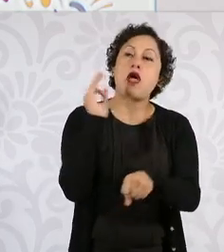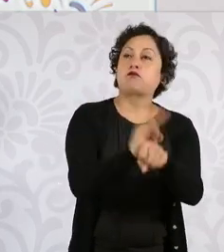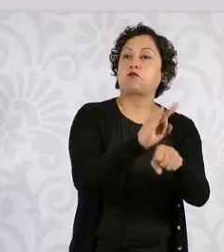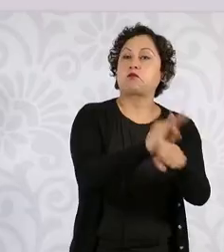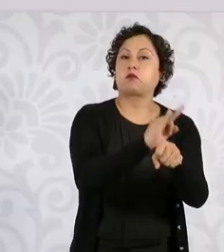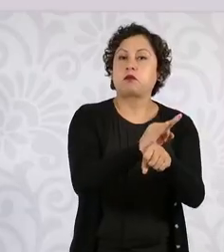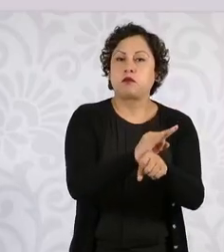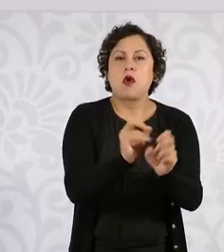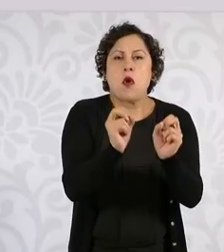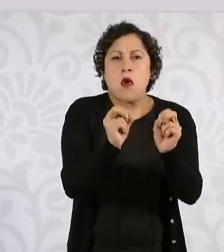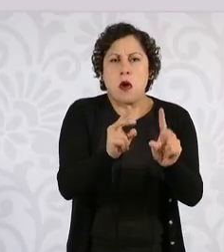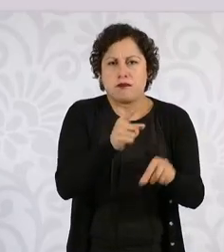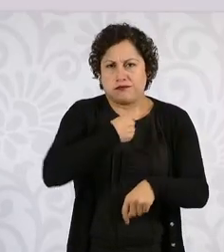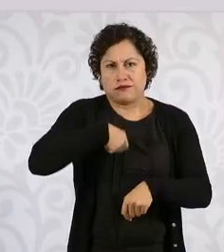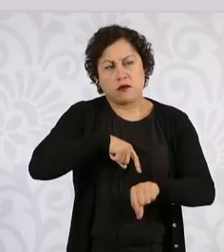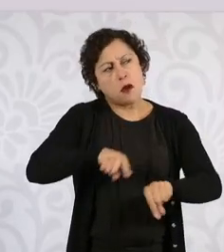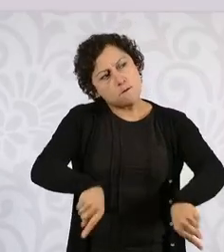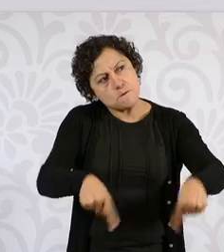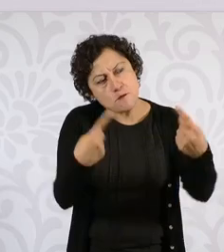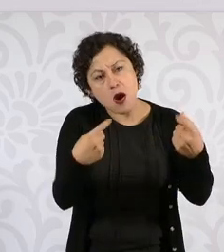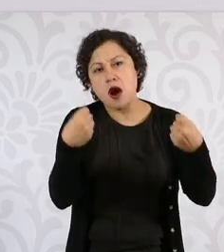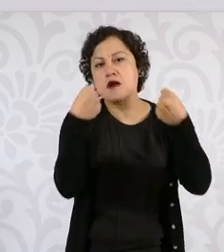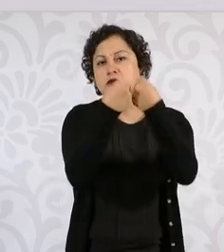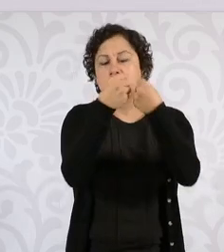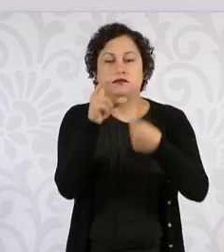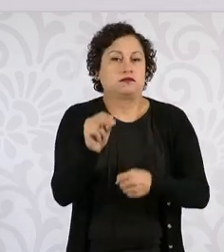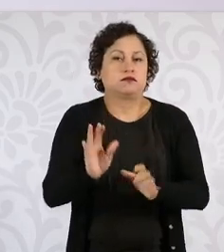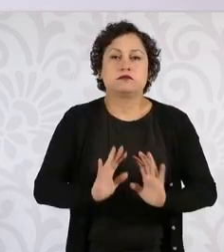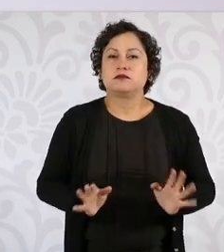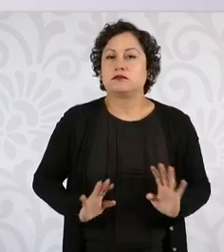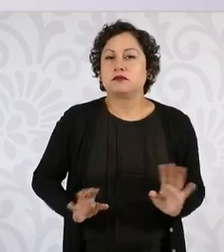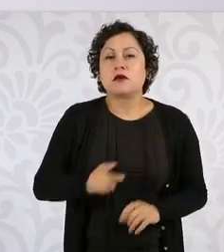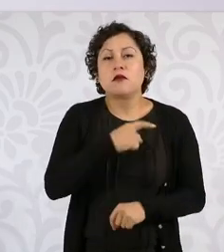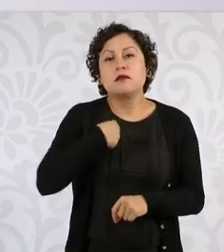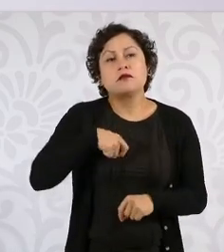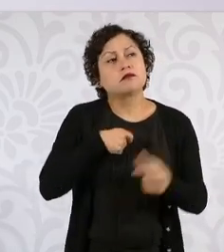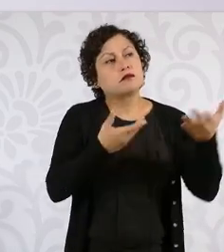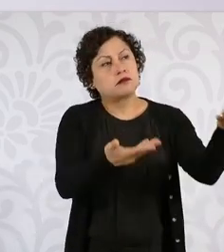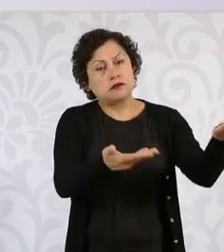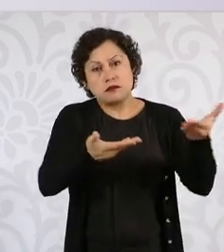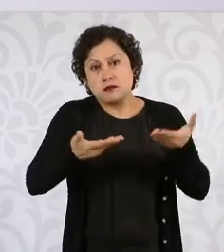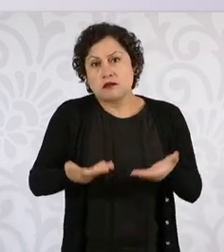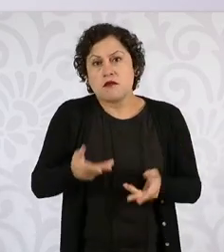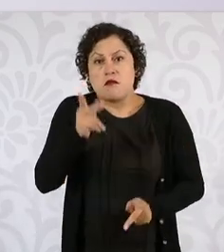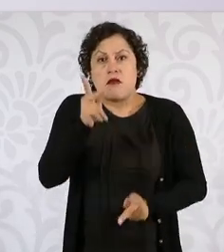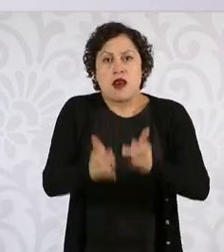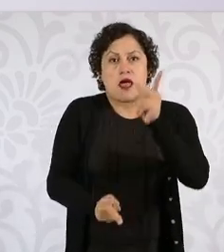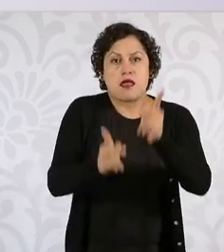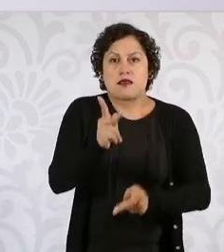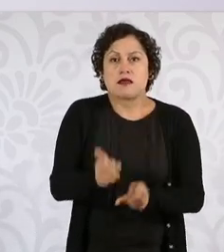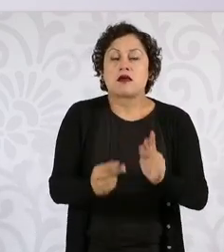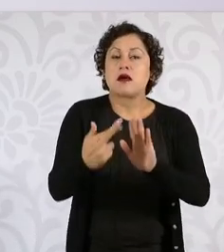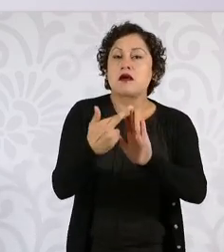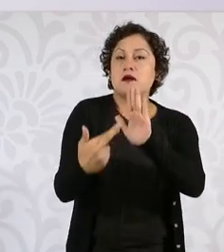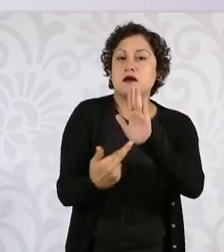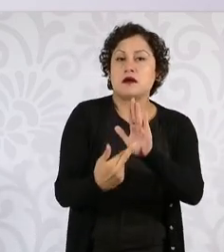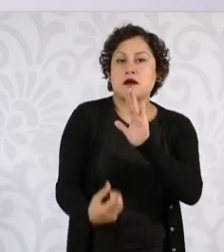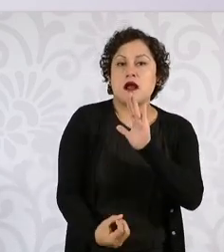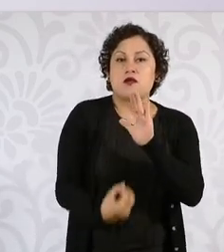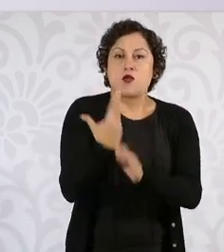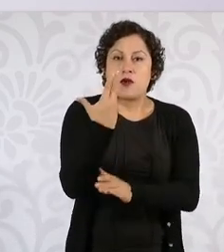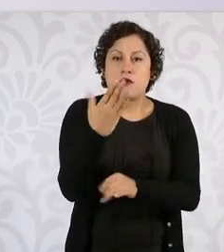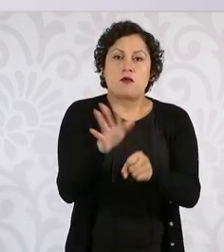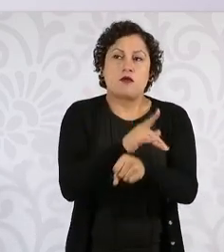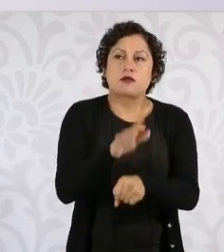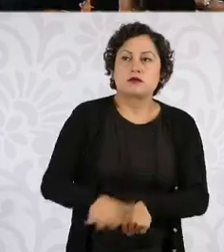privado, sino sencillamente sentarnos en una mesa sobre las nuevas reglas que son la decisión que tomó el pueblo de